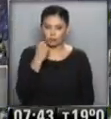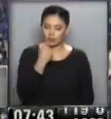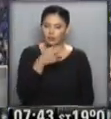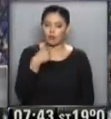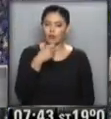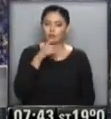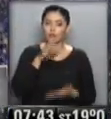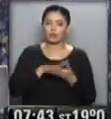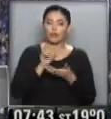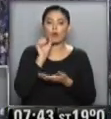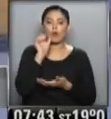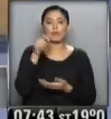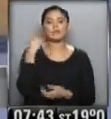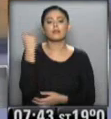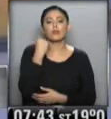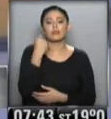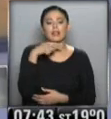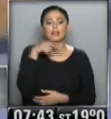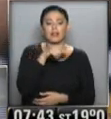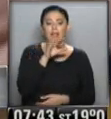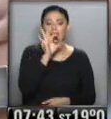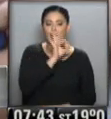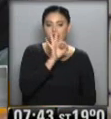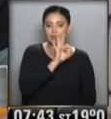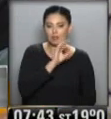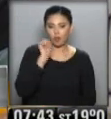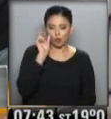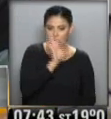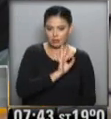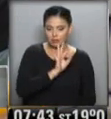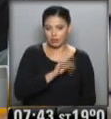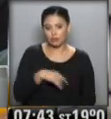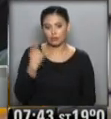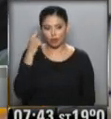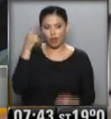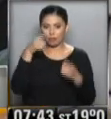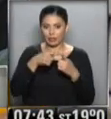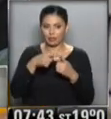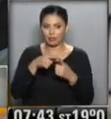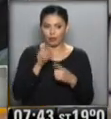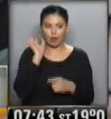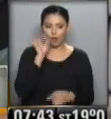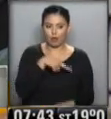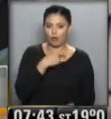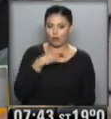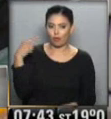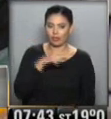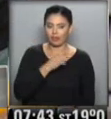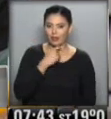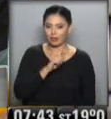de local mantener el cero en el arco propio. Era uno de los objetivos que nos habíamos